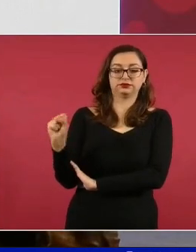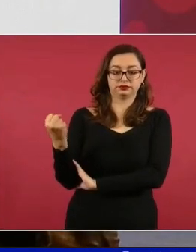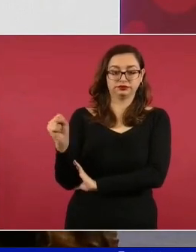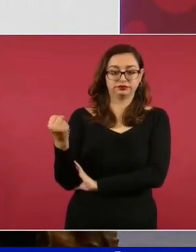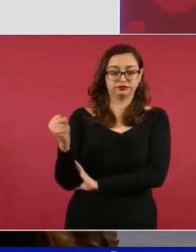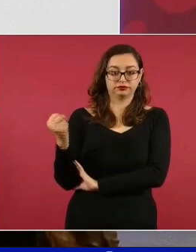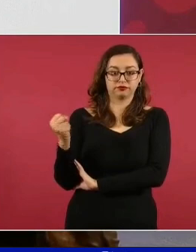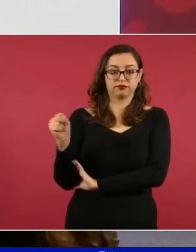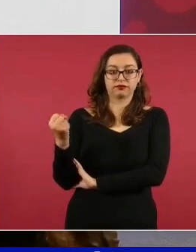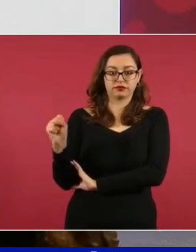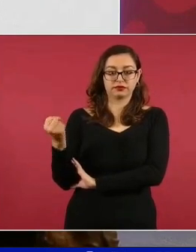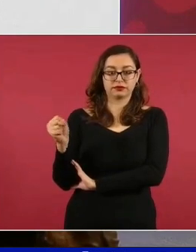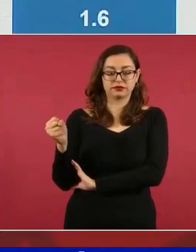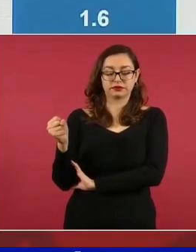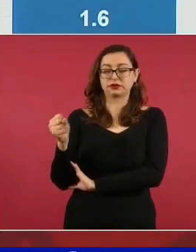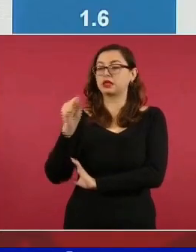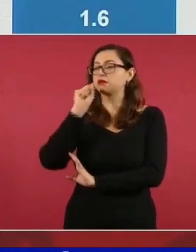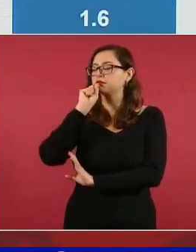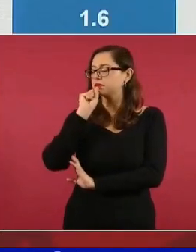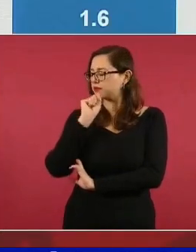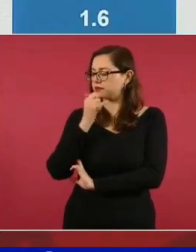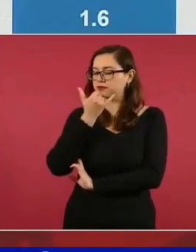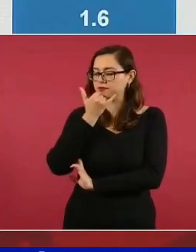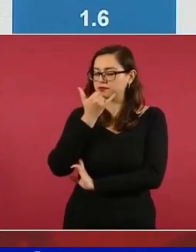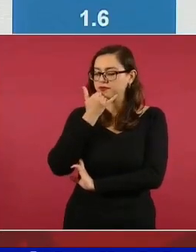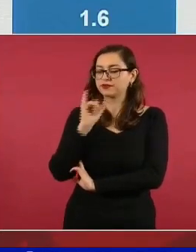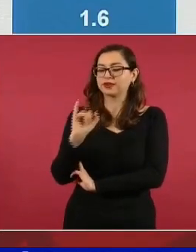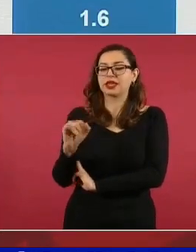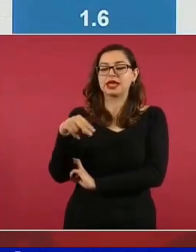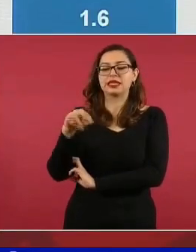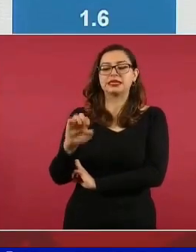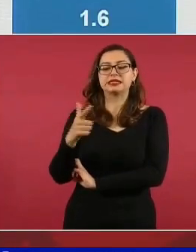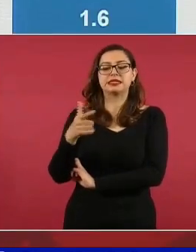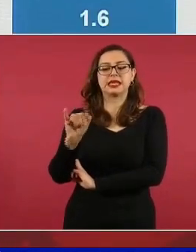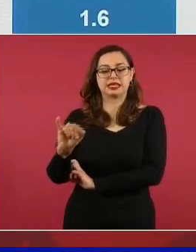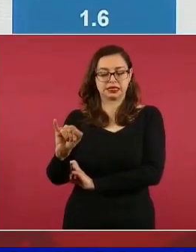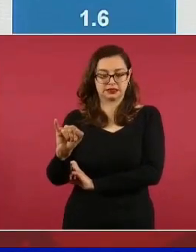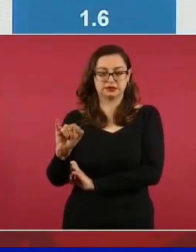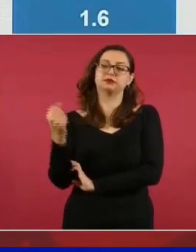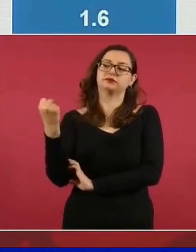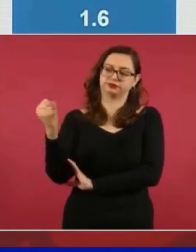Perdón, sí, es INEGI, es con septiembre todavía.